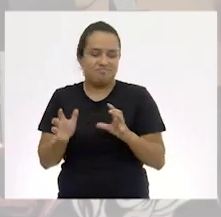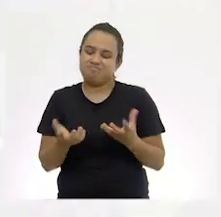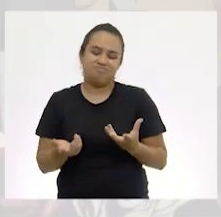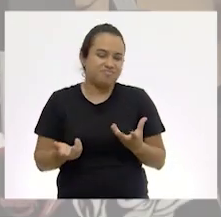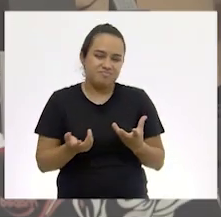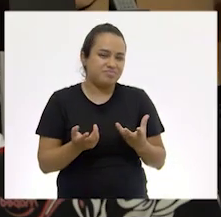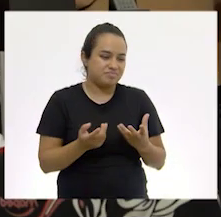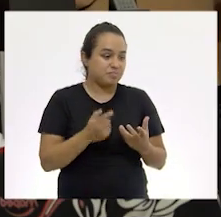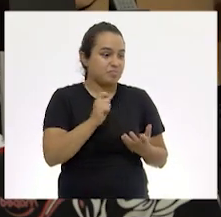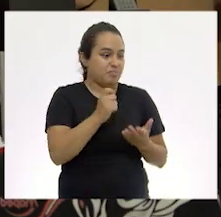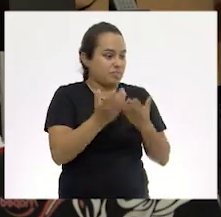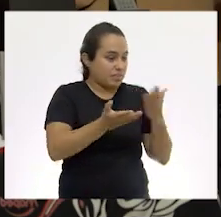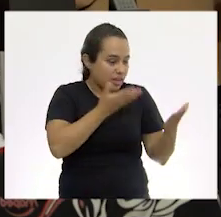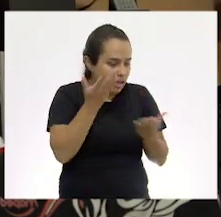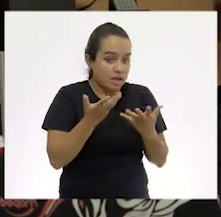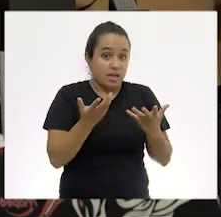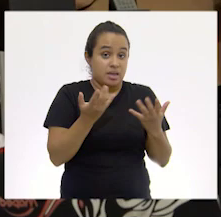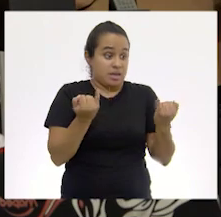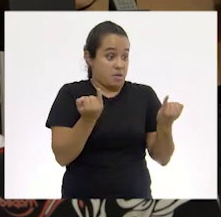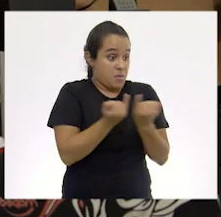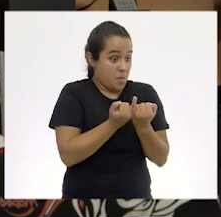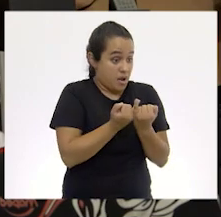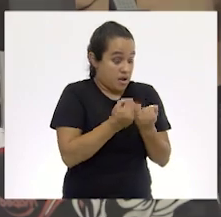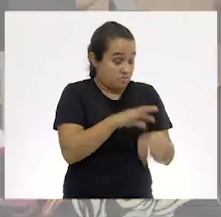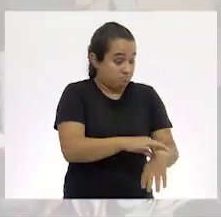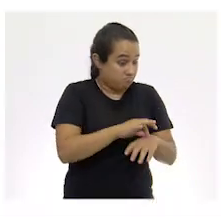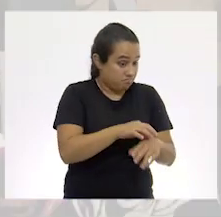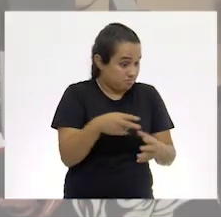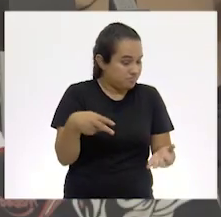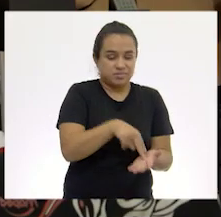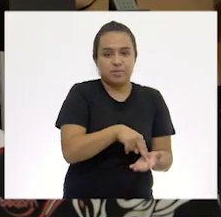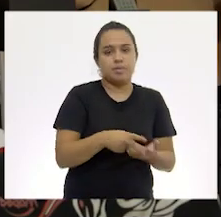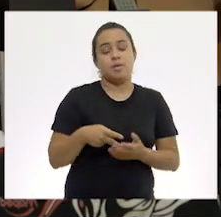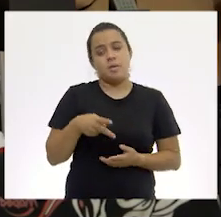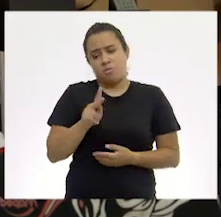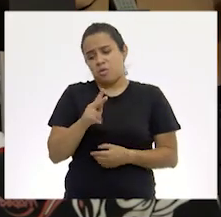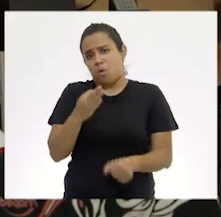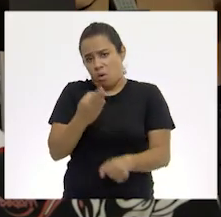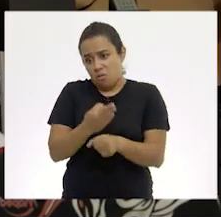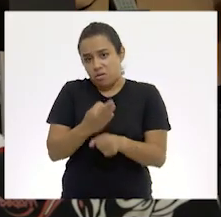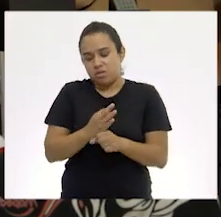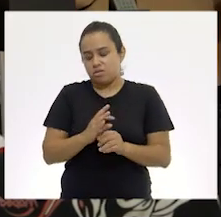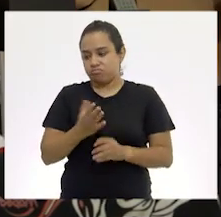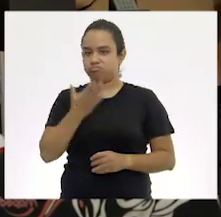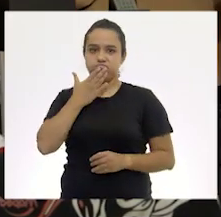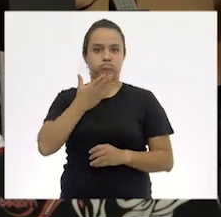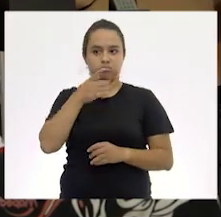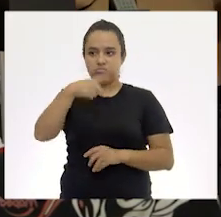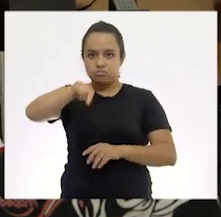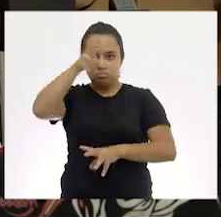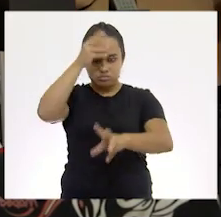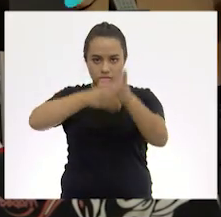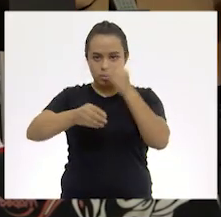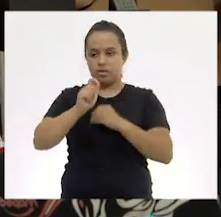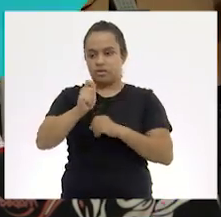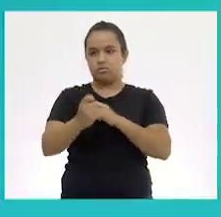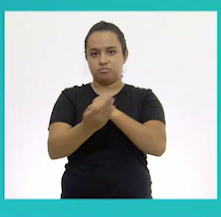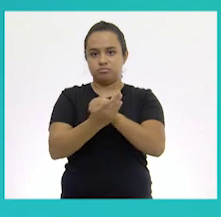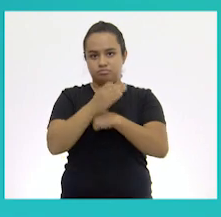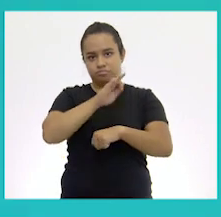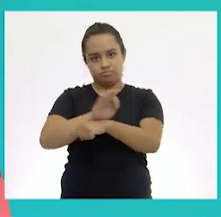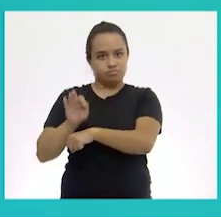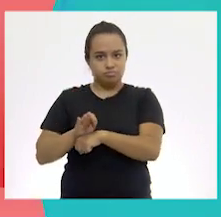estudiando, haciendo nuestras actividades, pero ahorita es el método más eficaz para lo que se está viviendo.